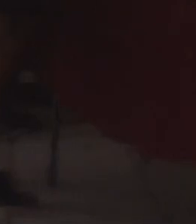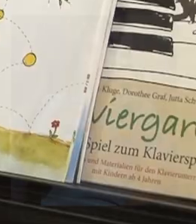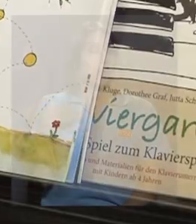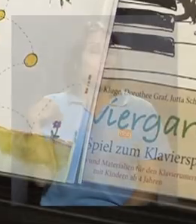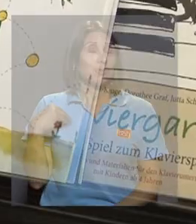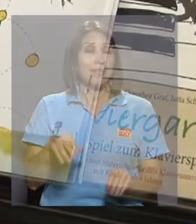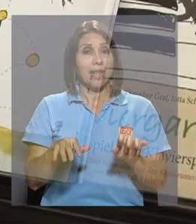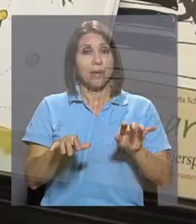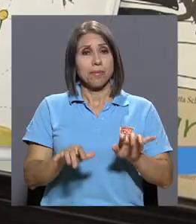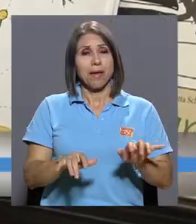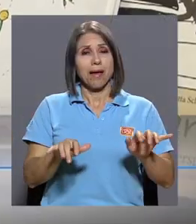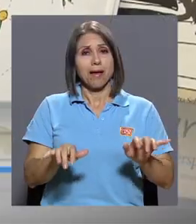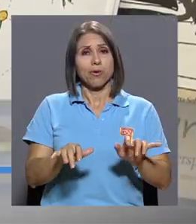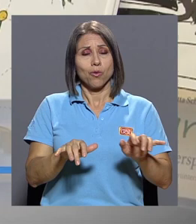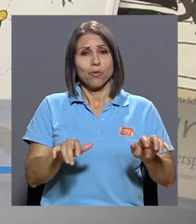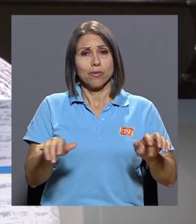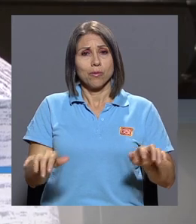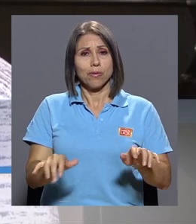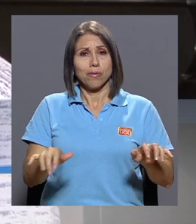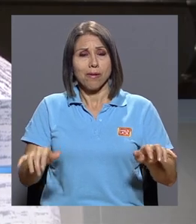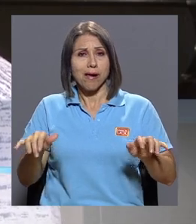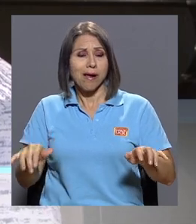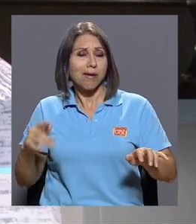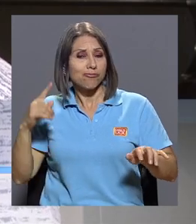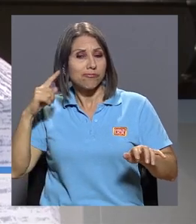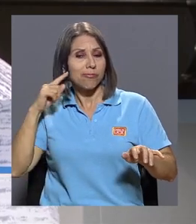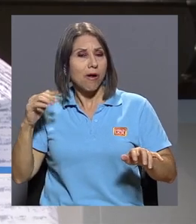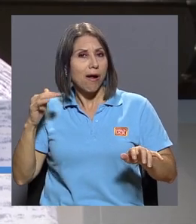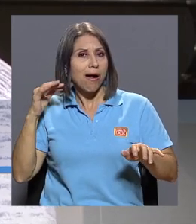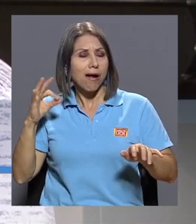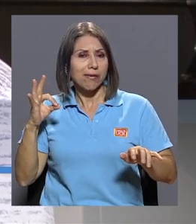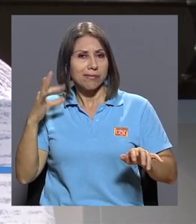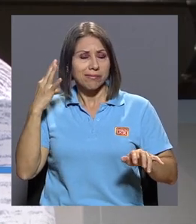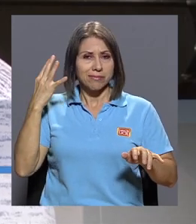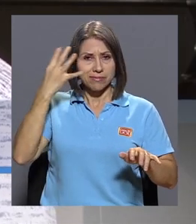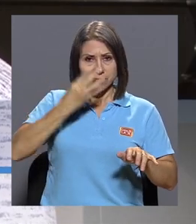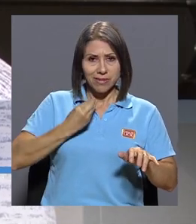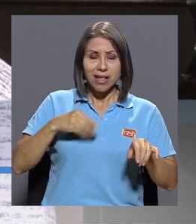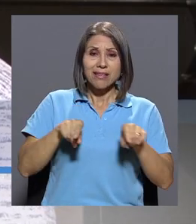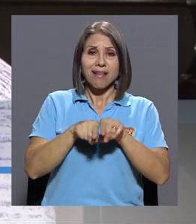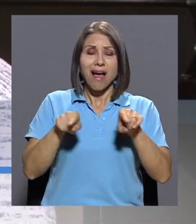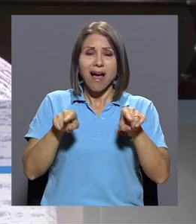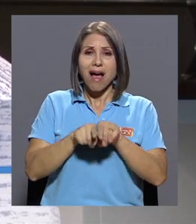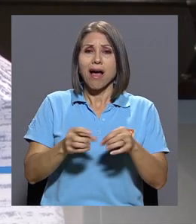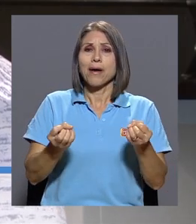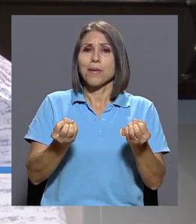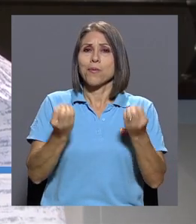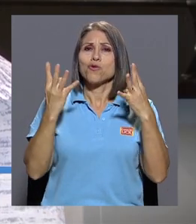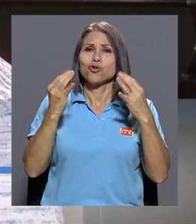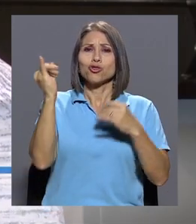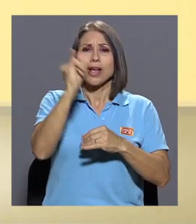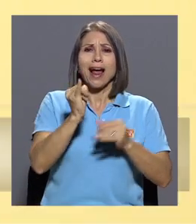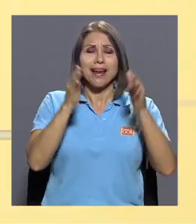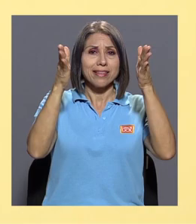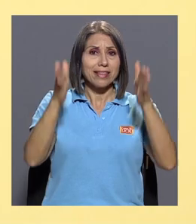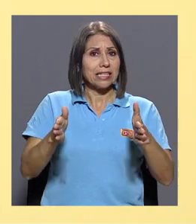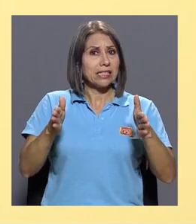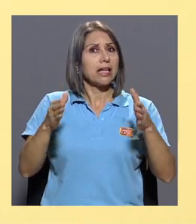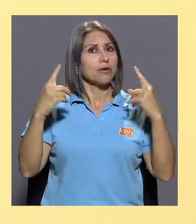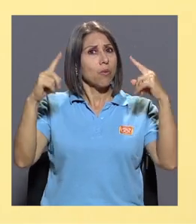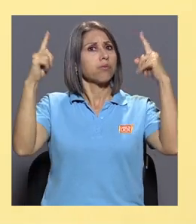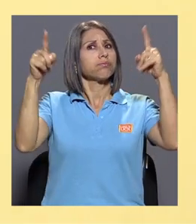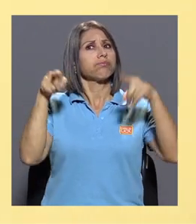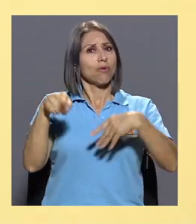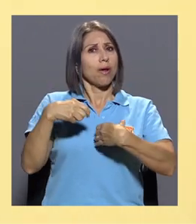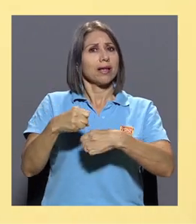Me gusta tocar el piano porque suena muy lindo y también que muchos artistas grandes lo han